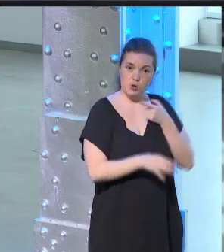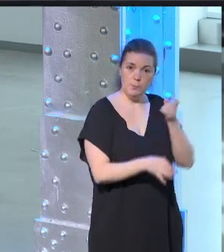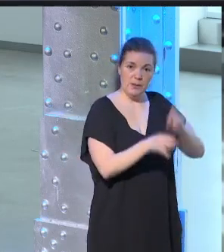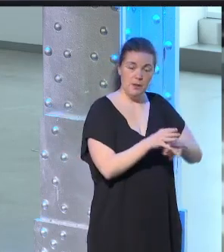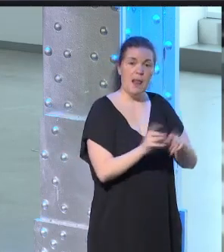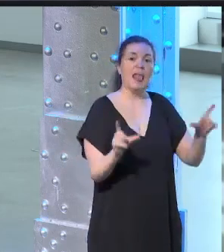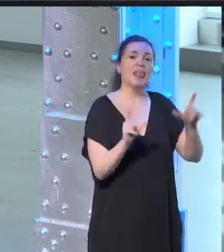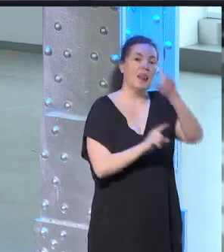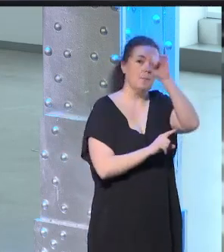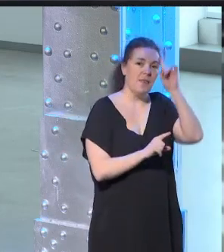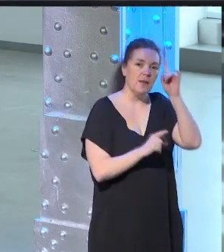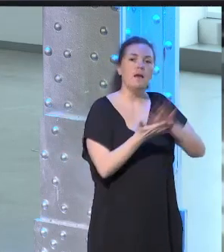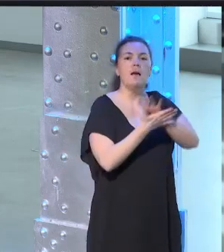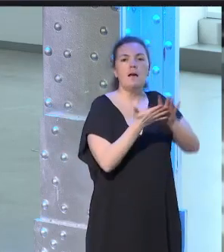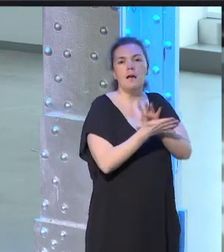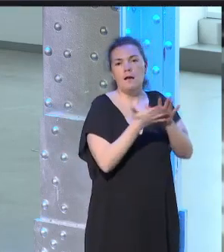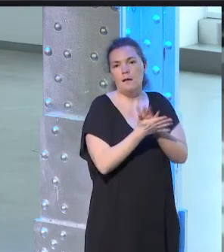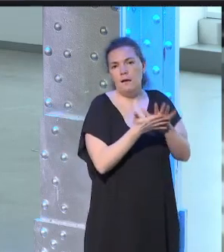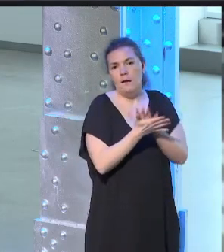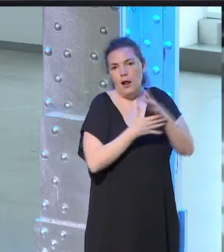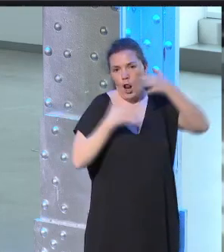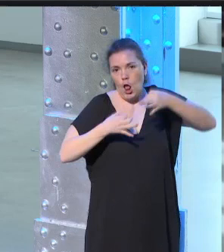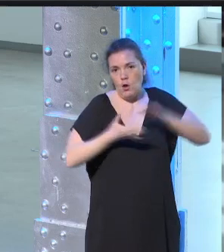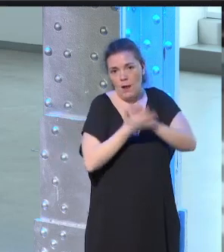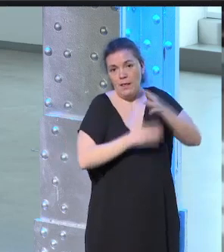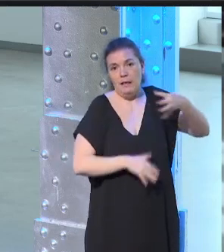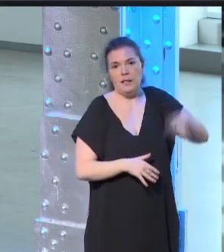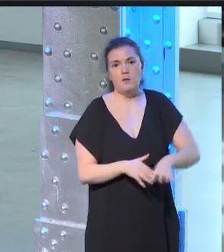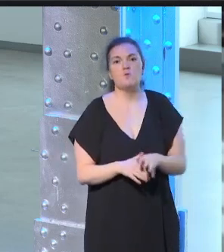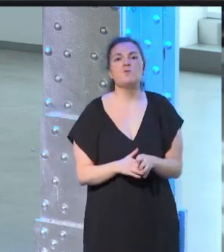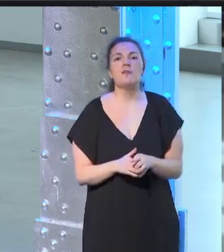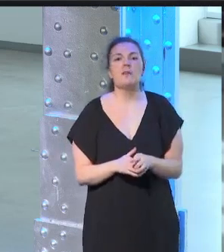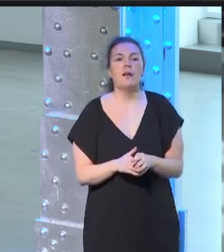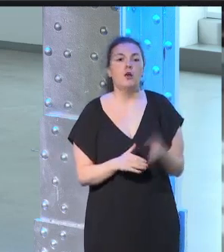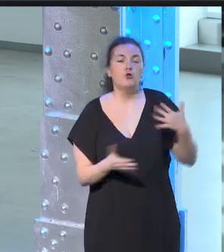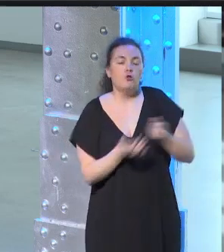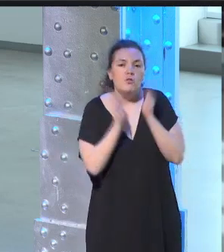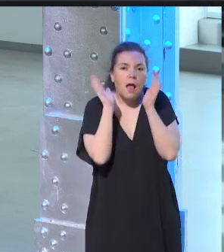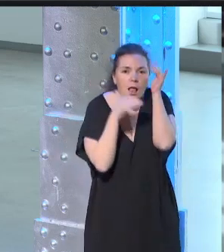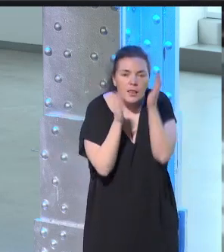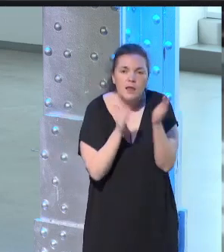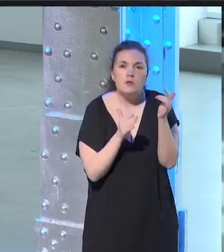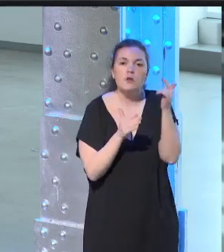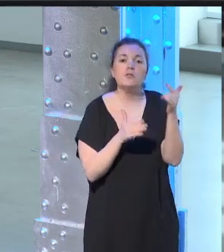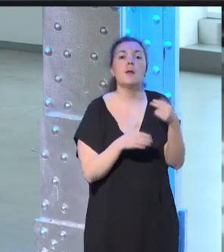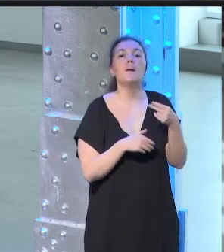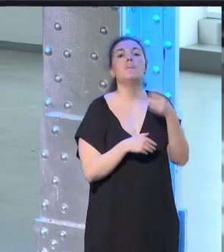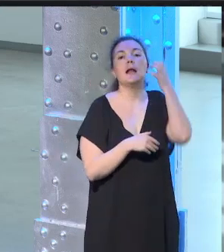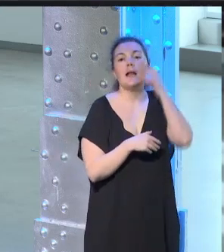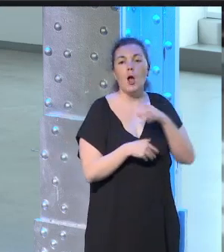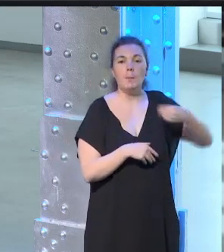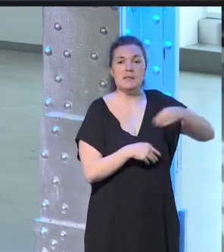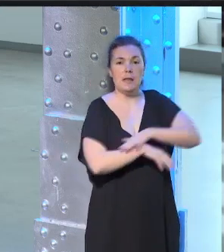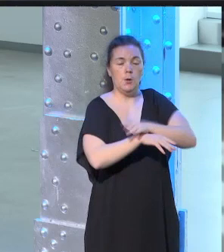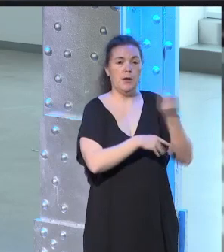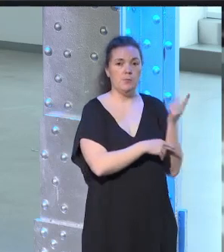en Telemadrid y hablábamos obviamente de esa cuestión. Incluso estábamos todos atentos a la comparecencia del presidente del gobierno